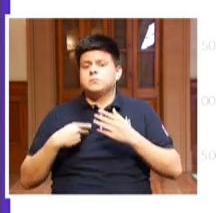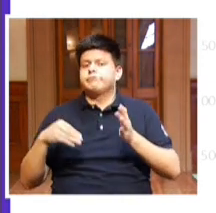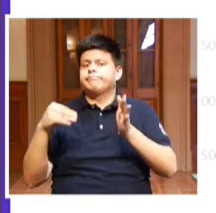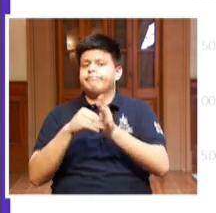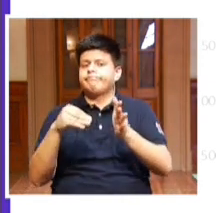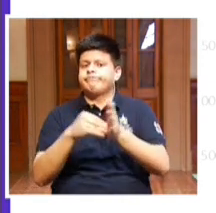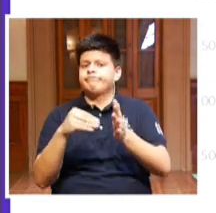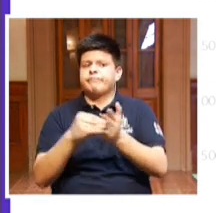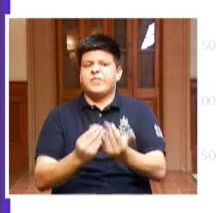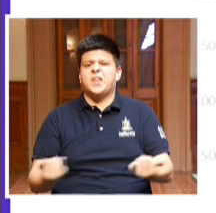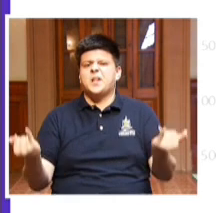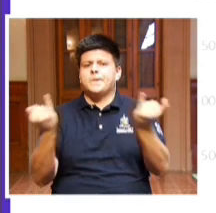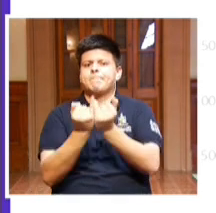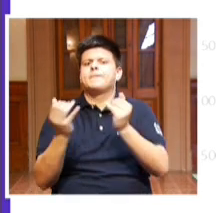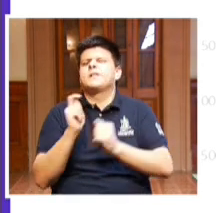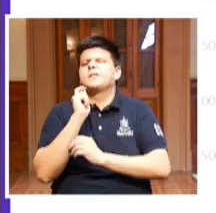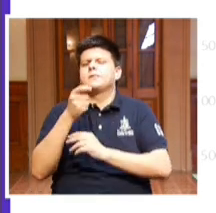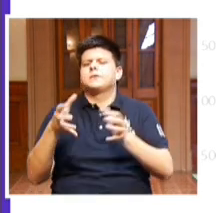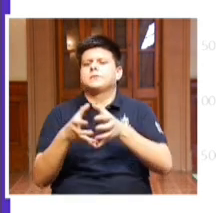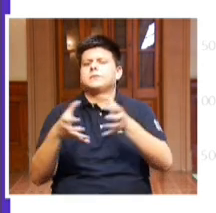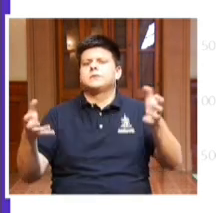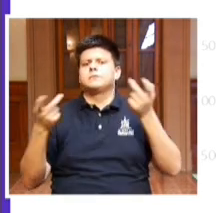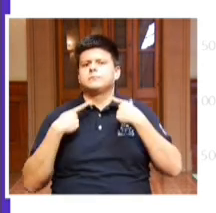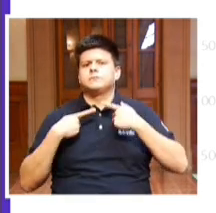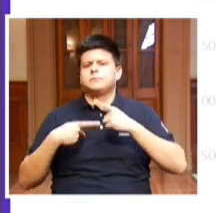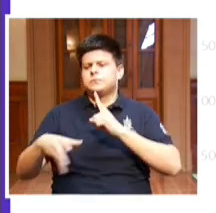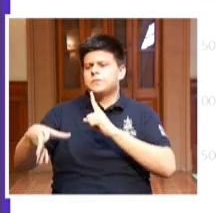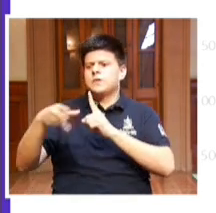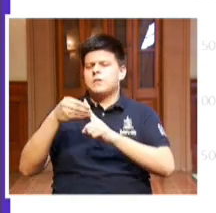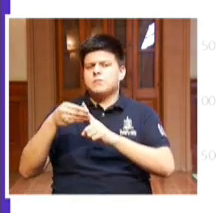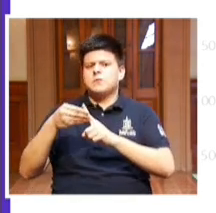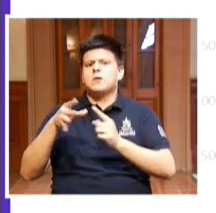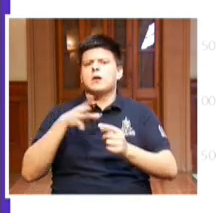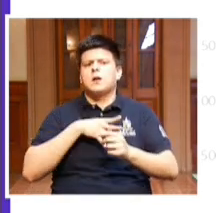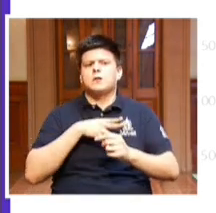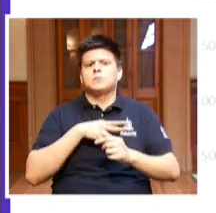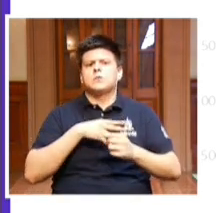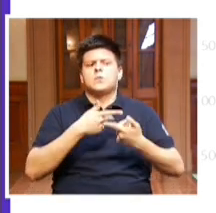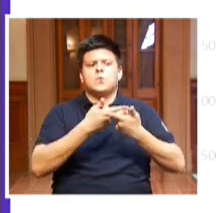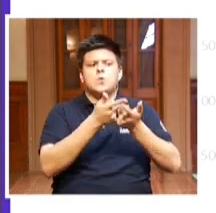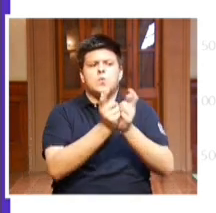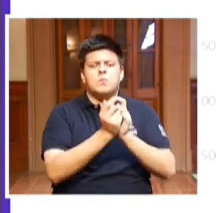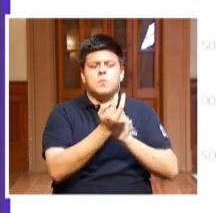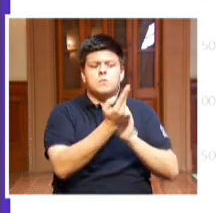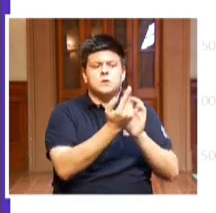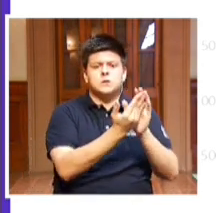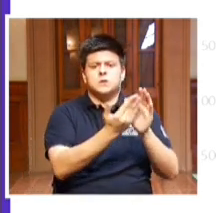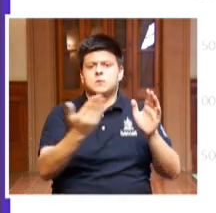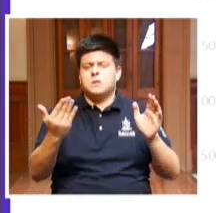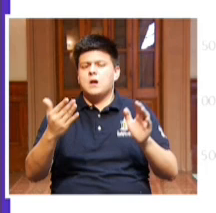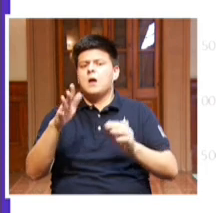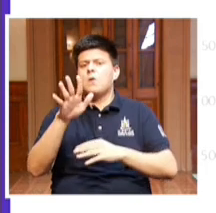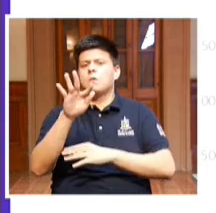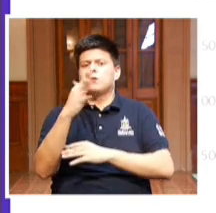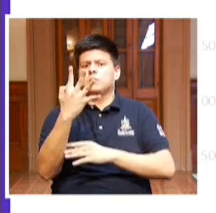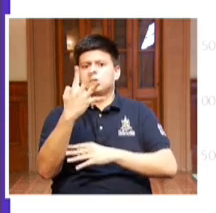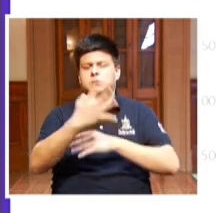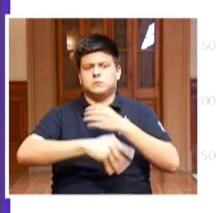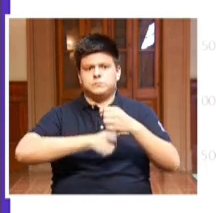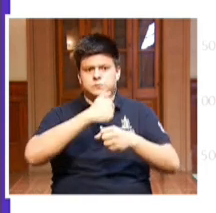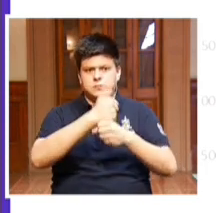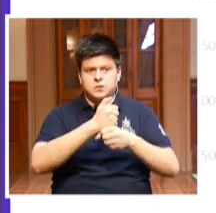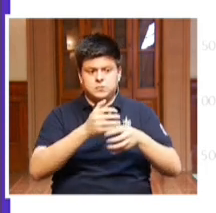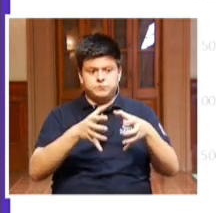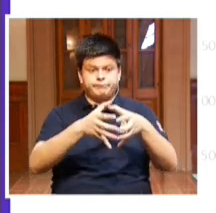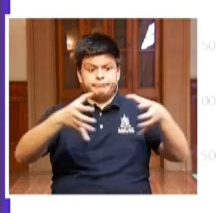persiste. Es decir, la mayor cantidad de casos está concentrada en el grupo de 25 a 44